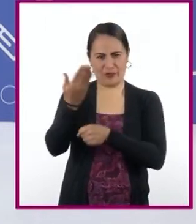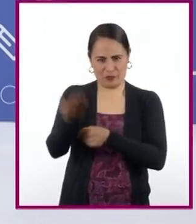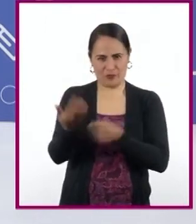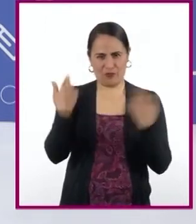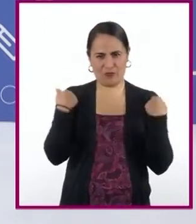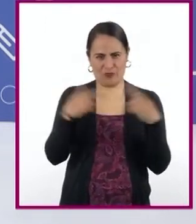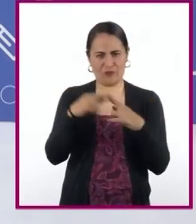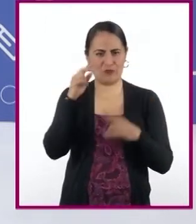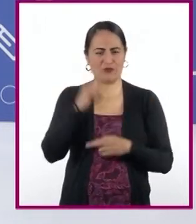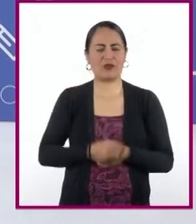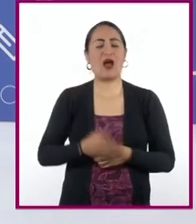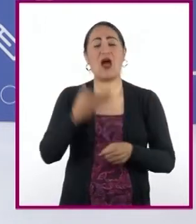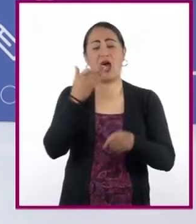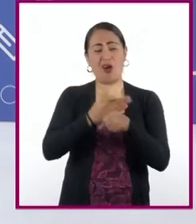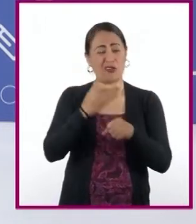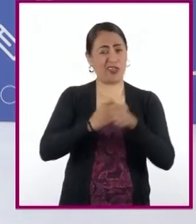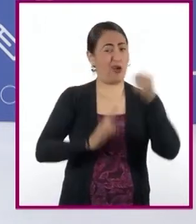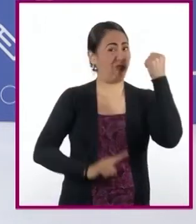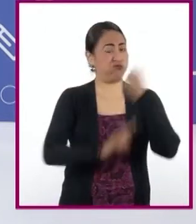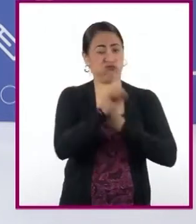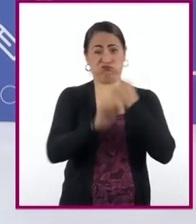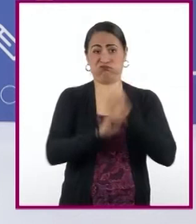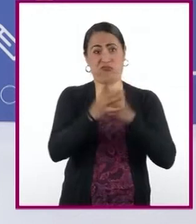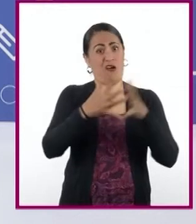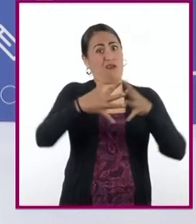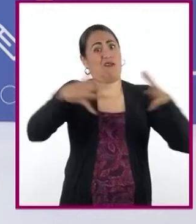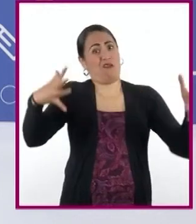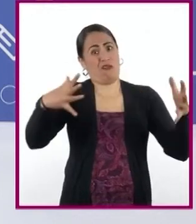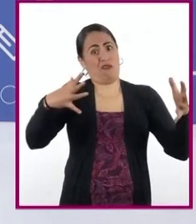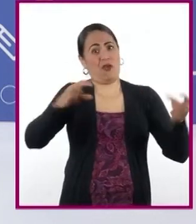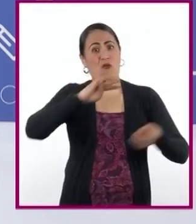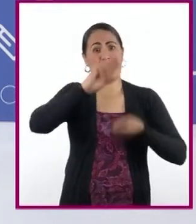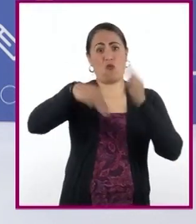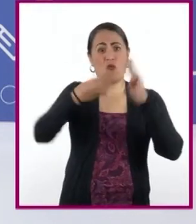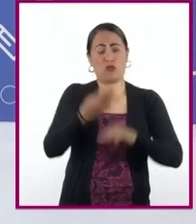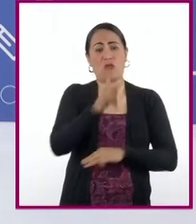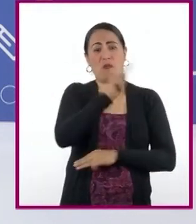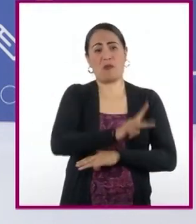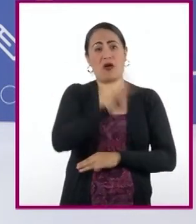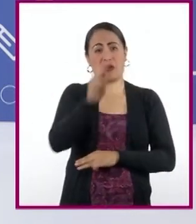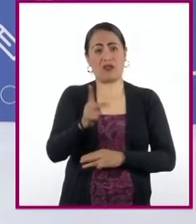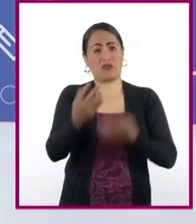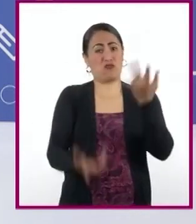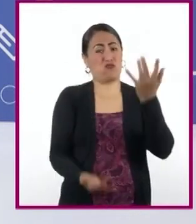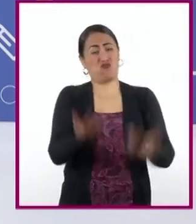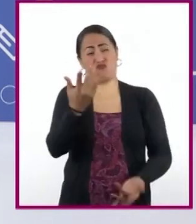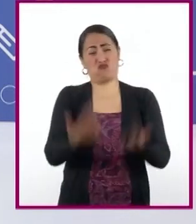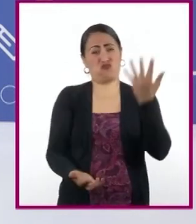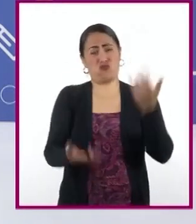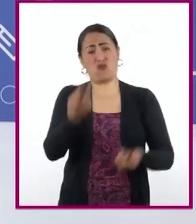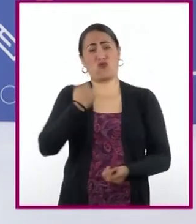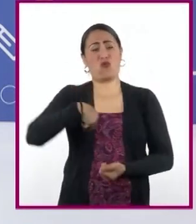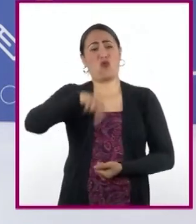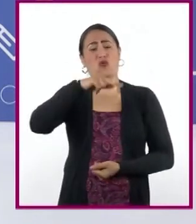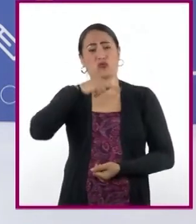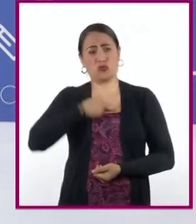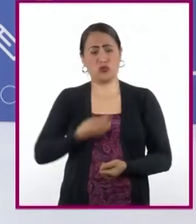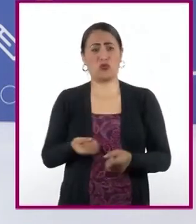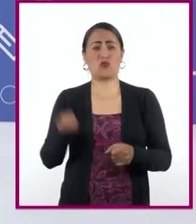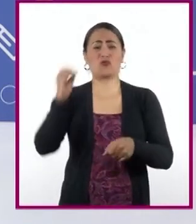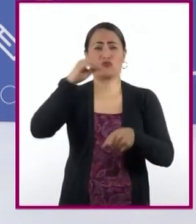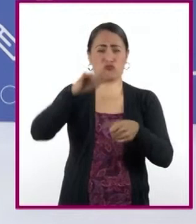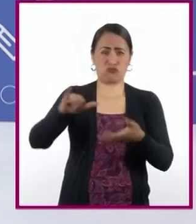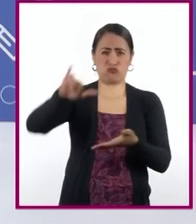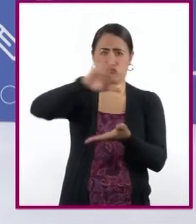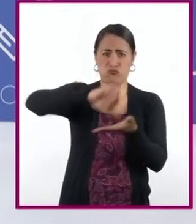Dice, estamos en un problemón. El planeta es como una freidora y nosotros somos los que le estamos echando más